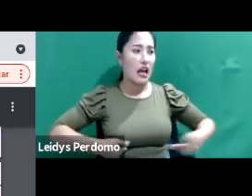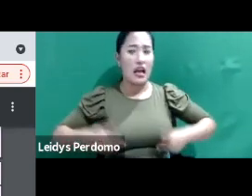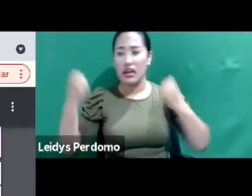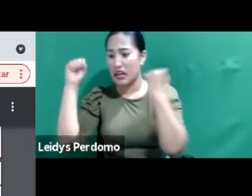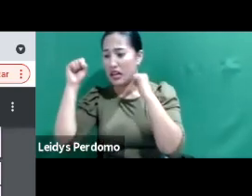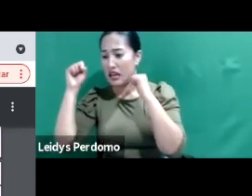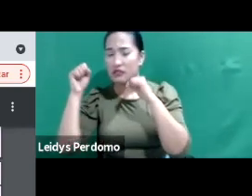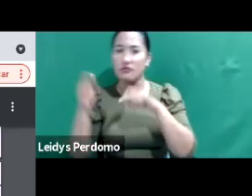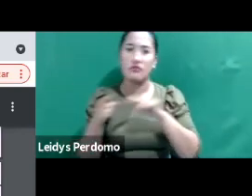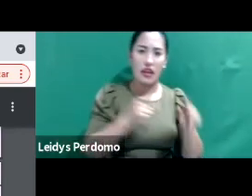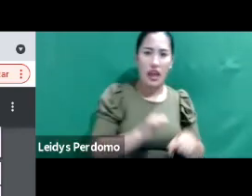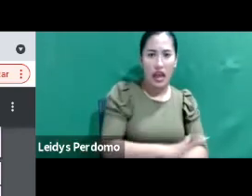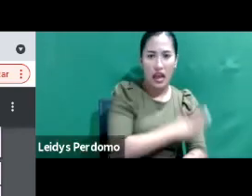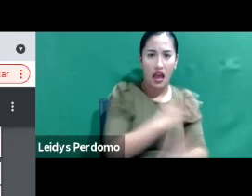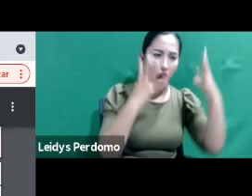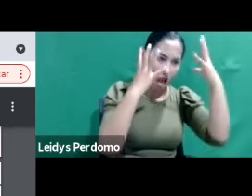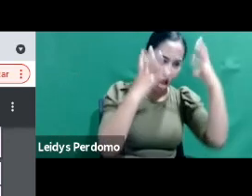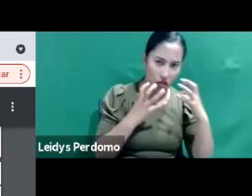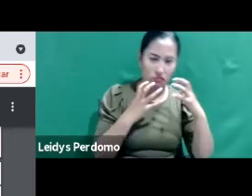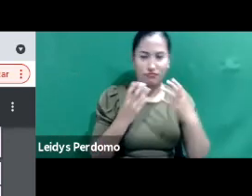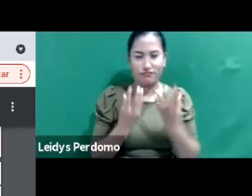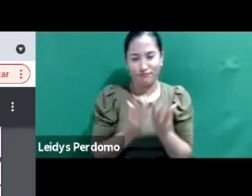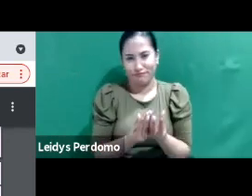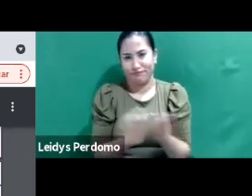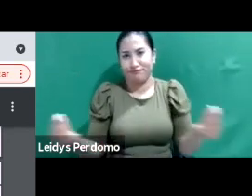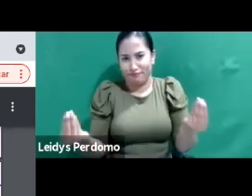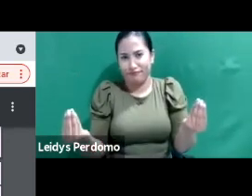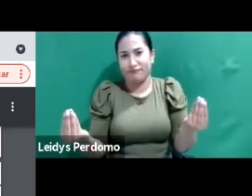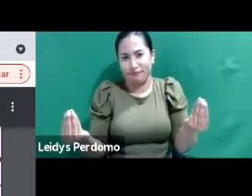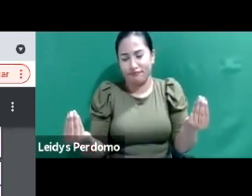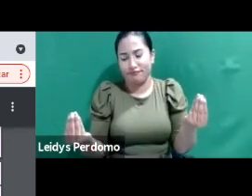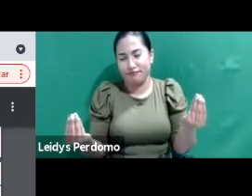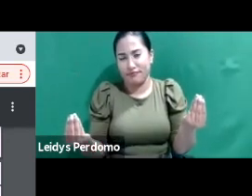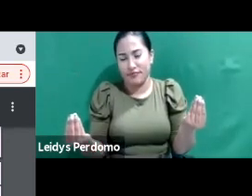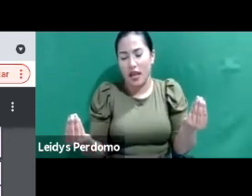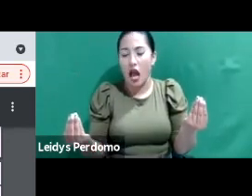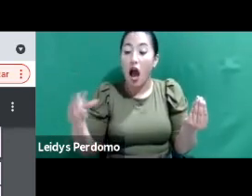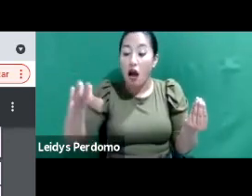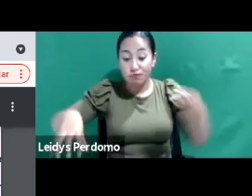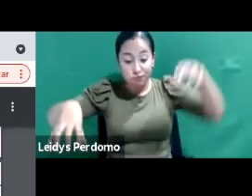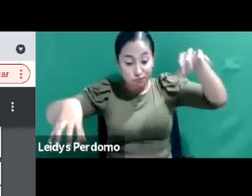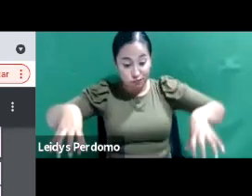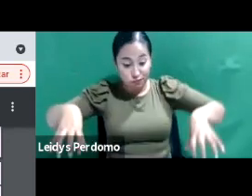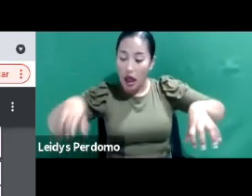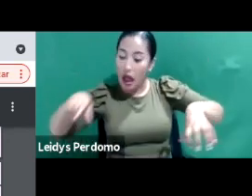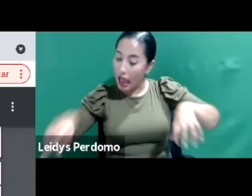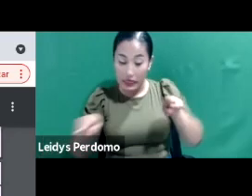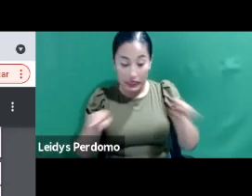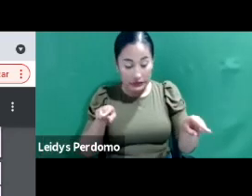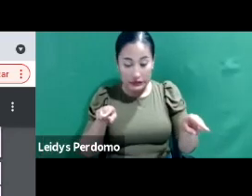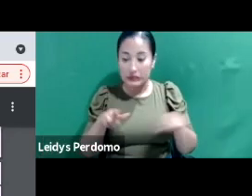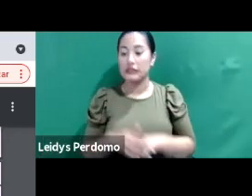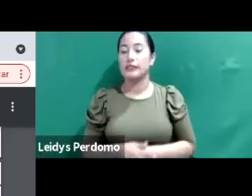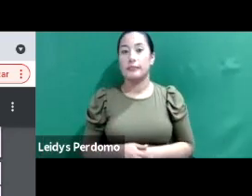con lo depresivo, porque así se dividen, digamos que a nivel de la literatura y demás. Entonces, realmente desde allí es que sea